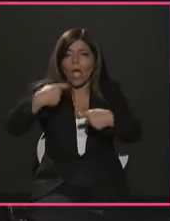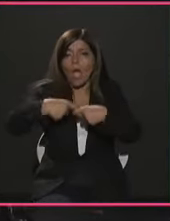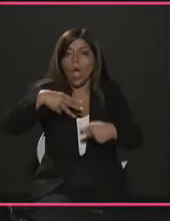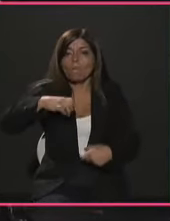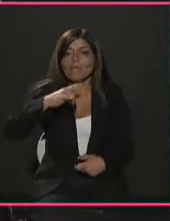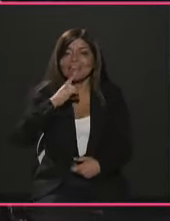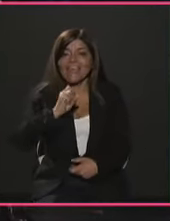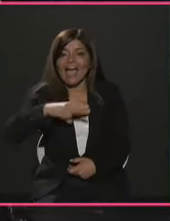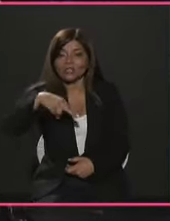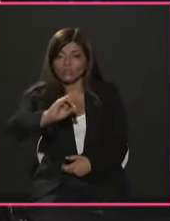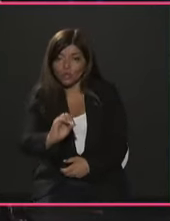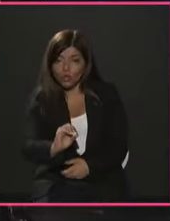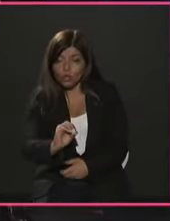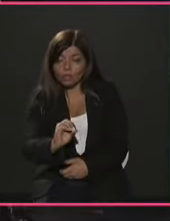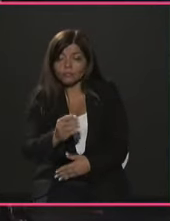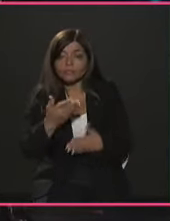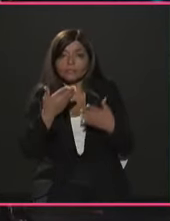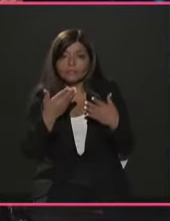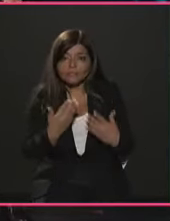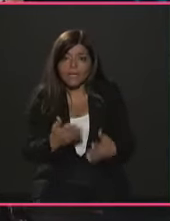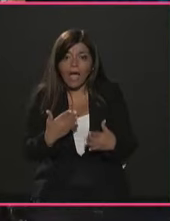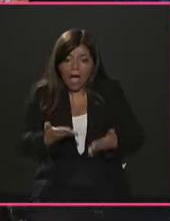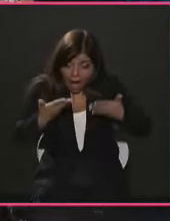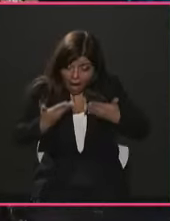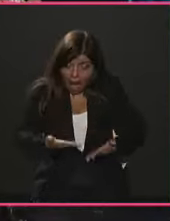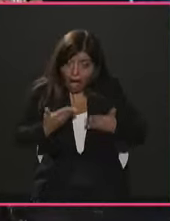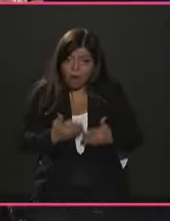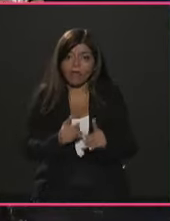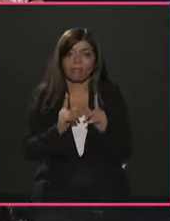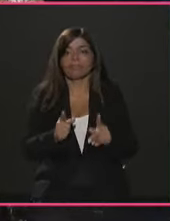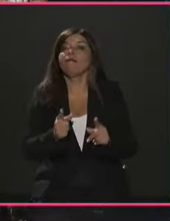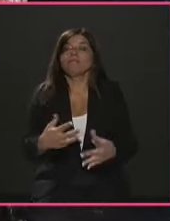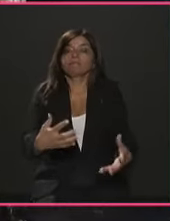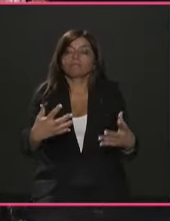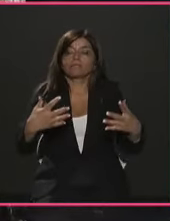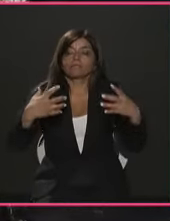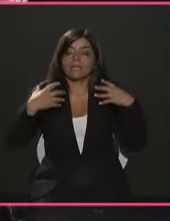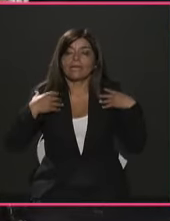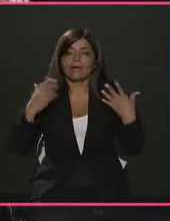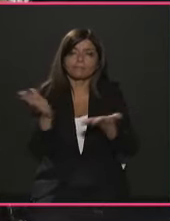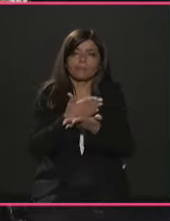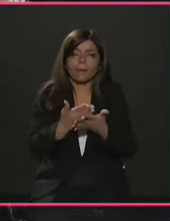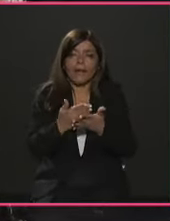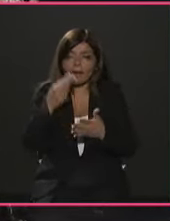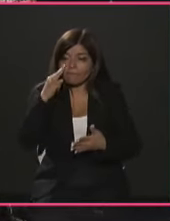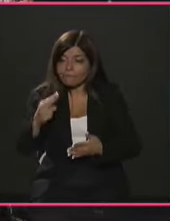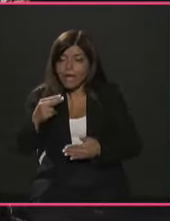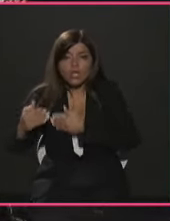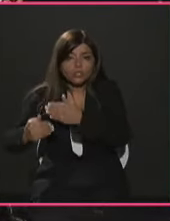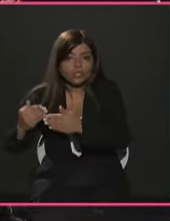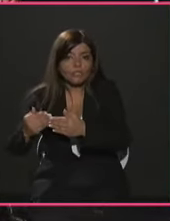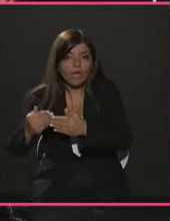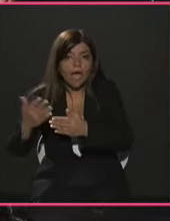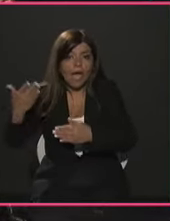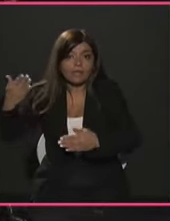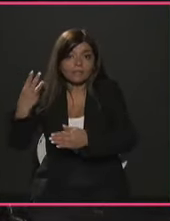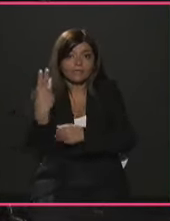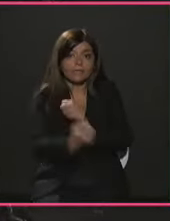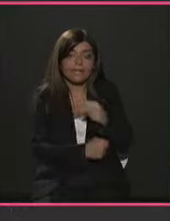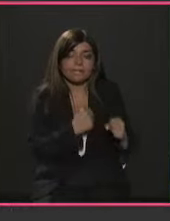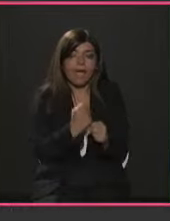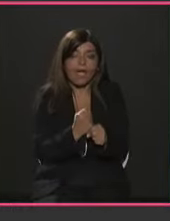necesitamos tomar acciones que empiezan a eliminar estas emisiones y gracias a Dios hemos estado viendo mucho Progreso ahí hace 3 años en